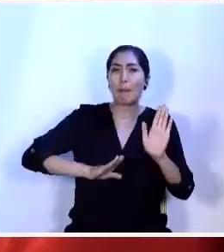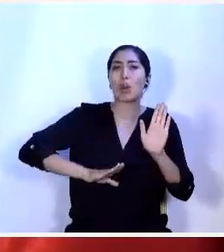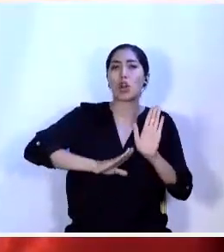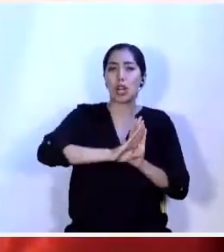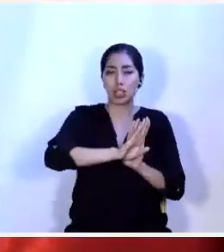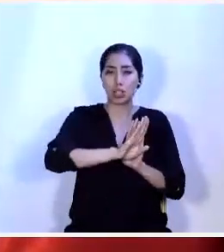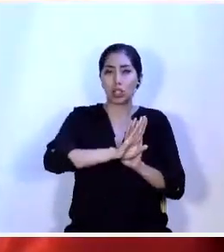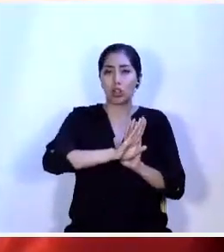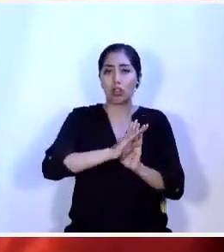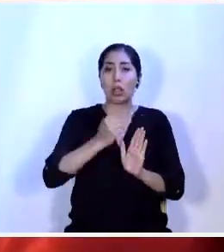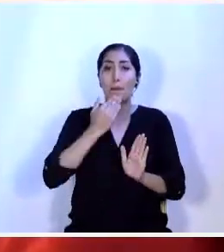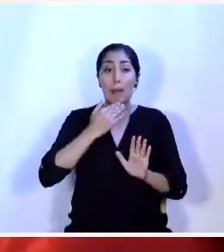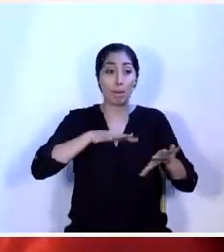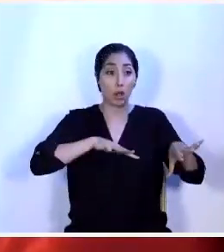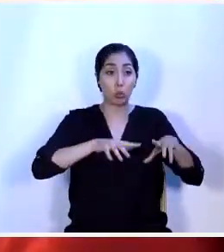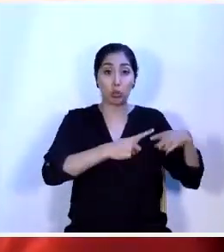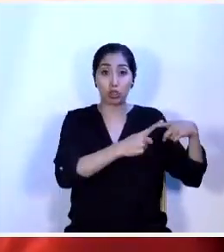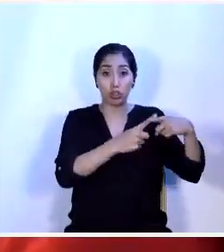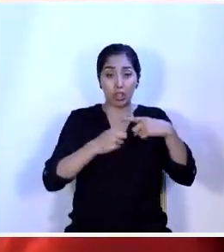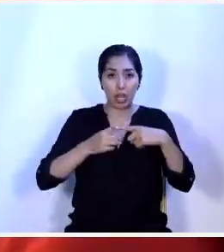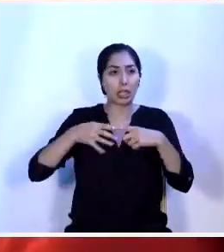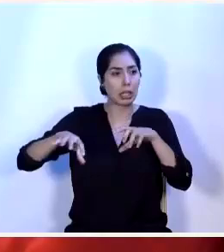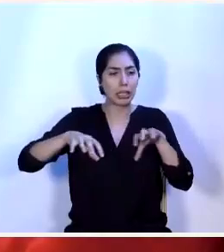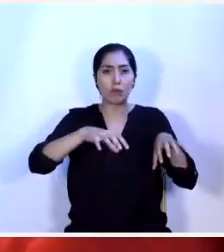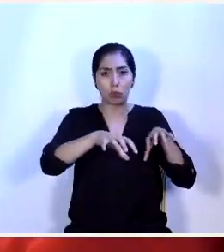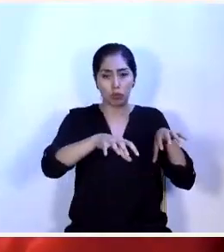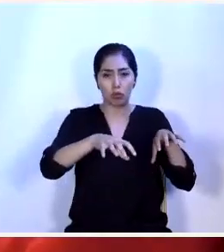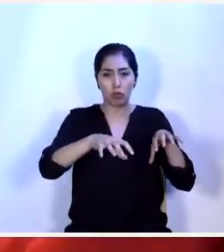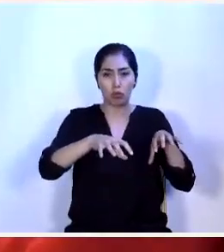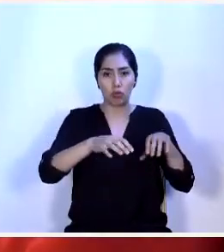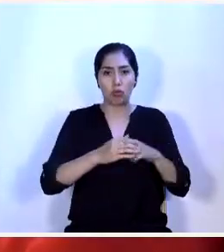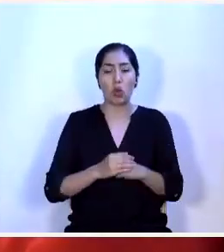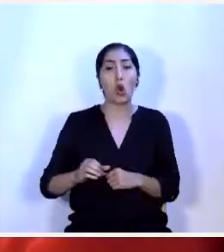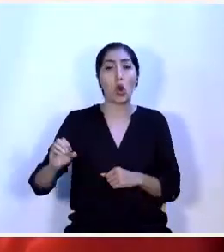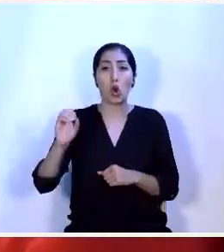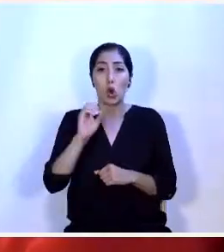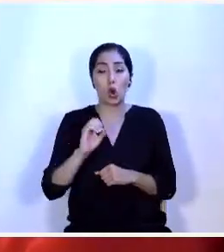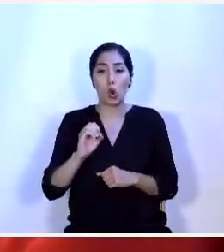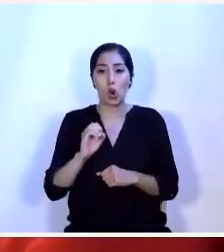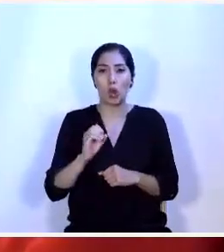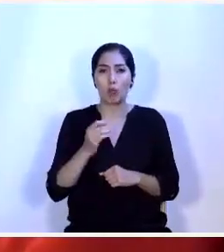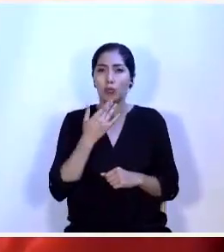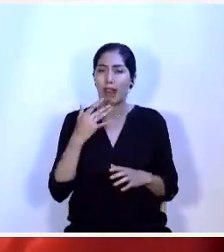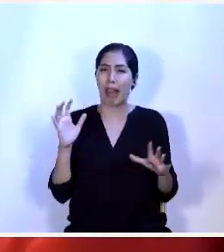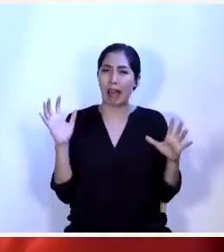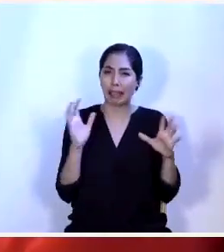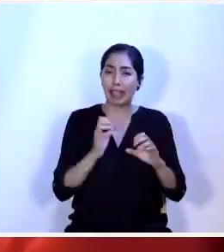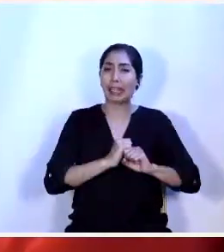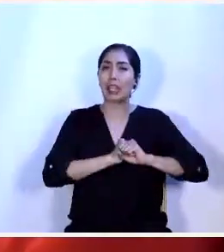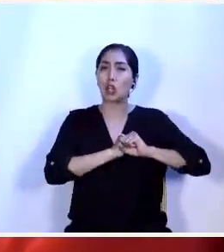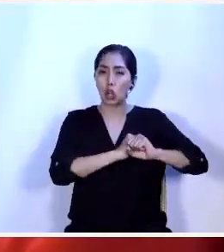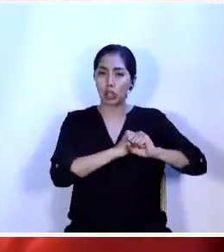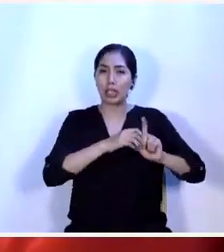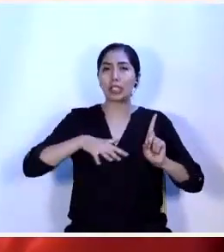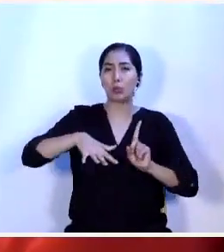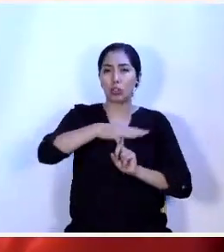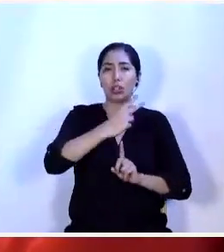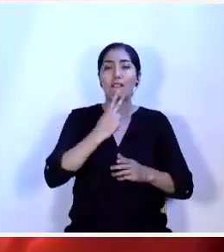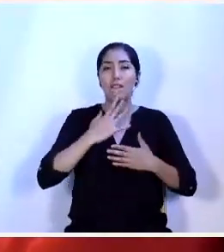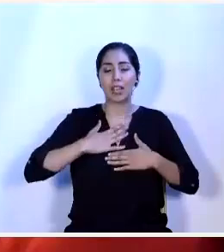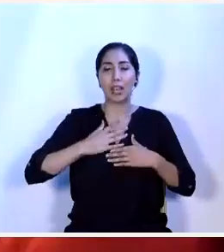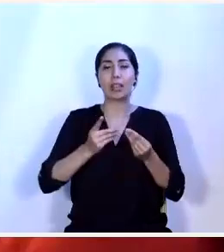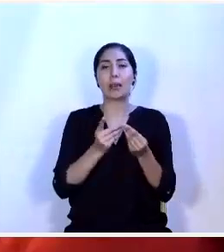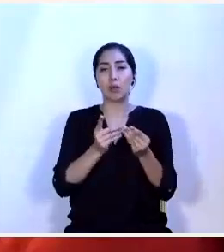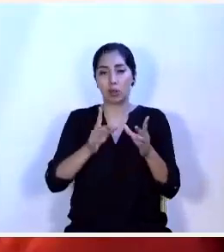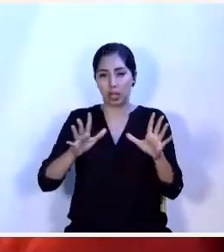la distribución del producto social o por un ataque franco contra las condiciones de vida democrática